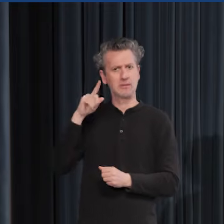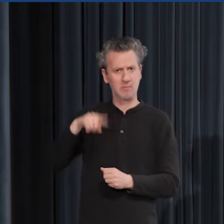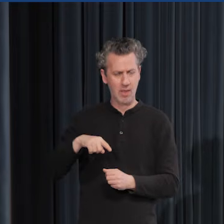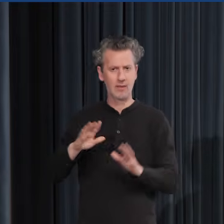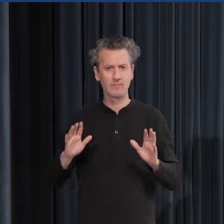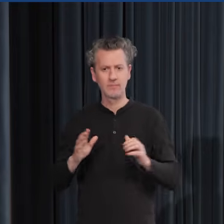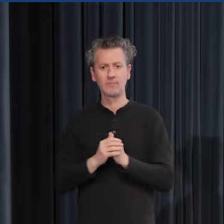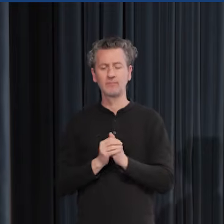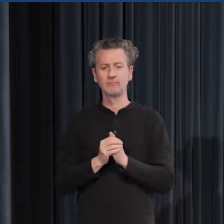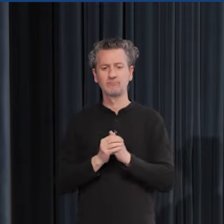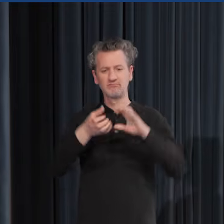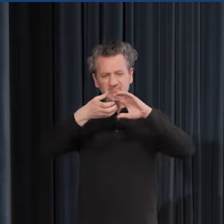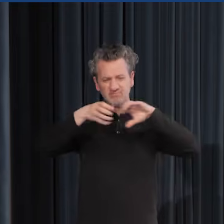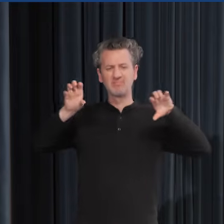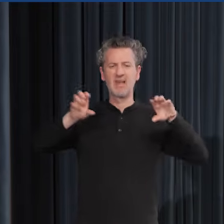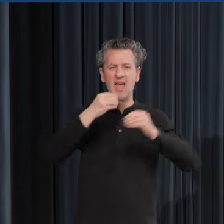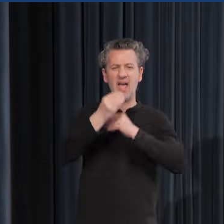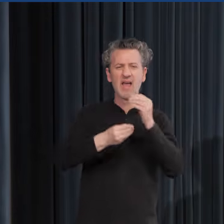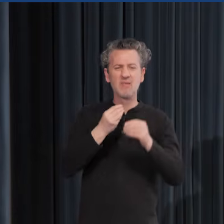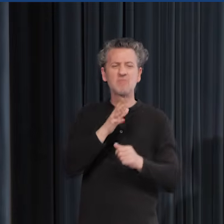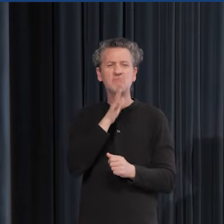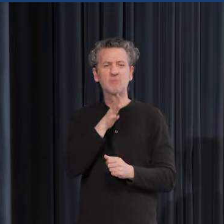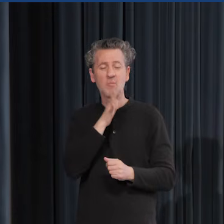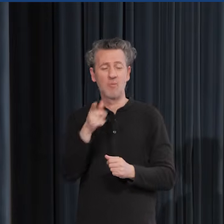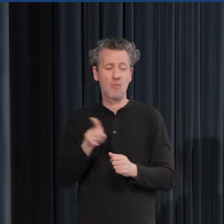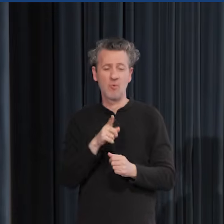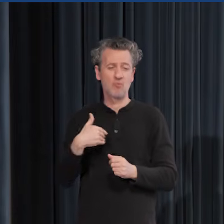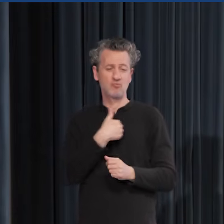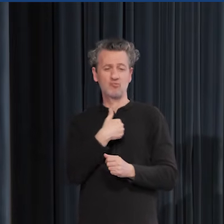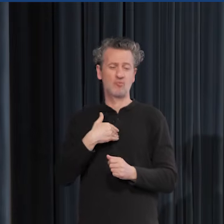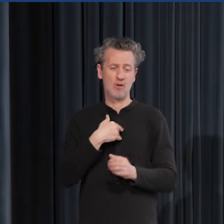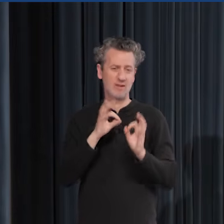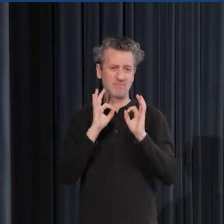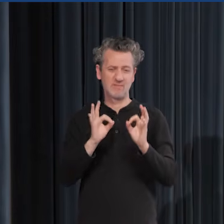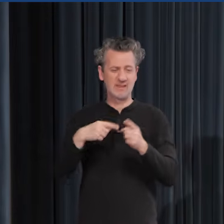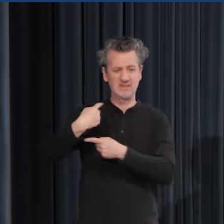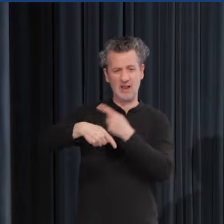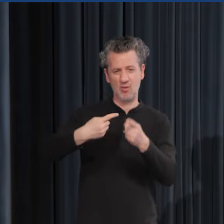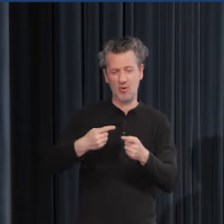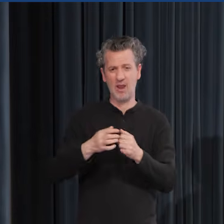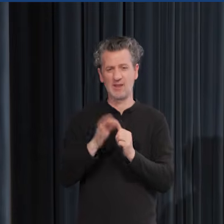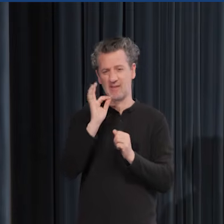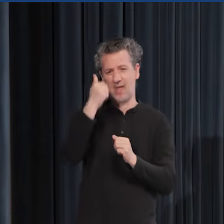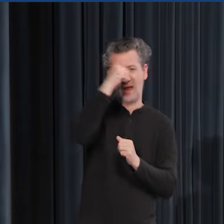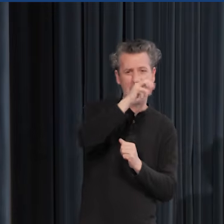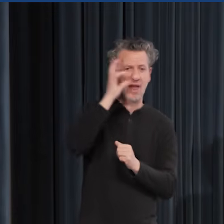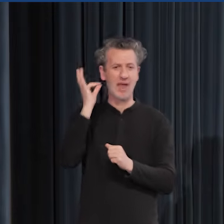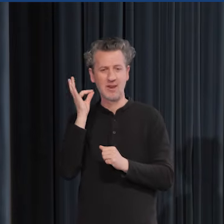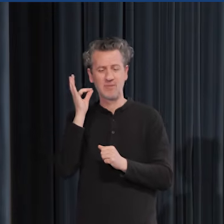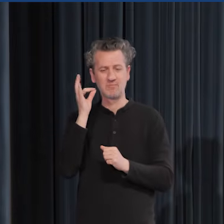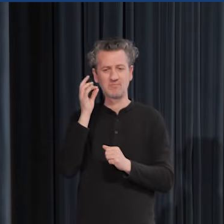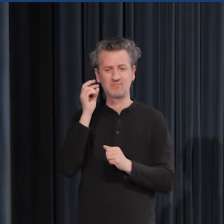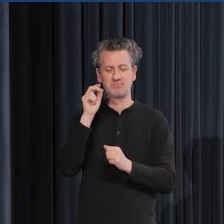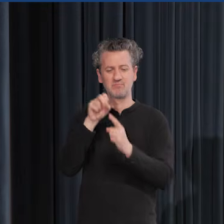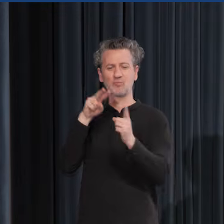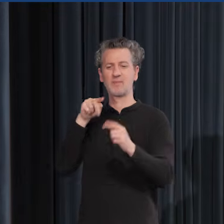esta segregación es, por supuesto, los roles tradicionales de género que tienen una visión negativa, sobre todo de las